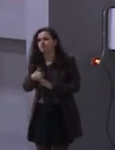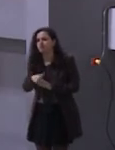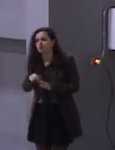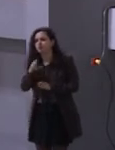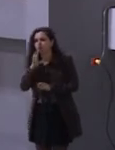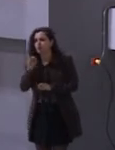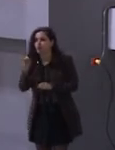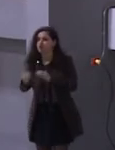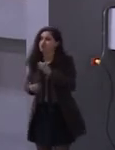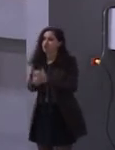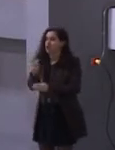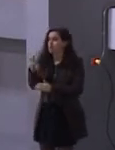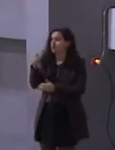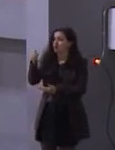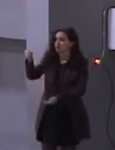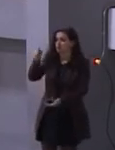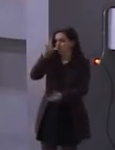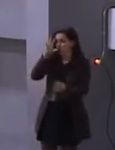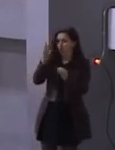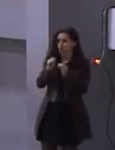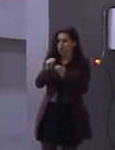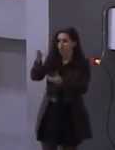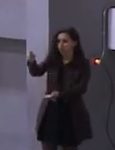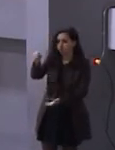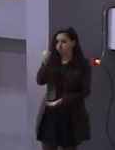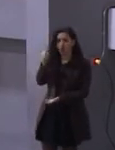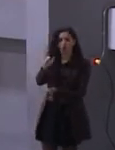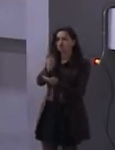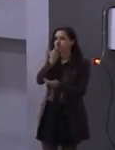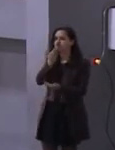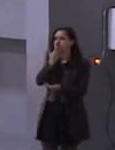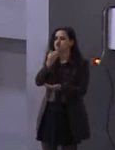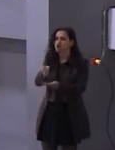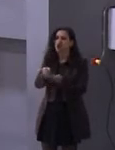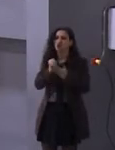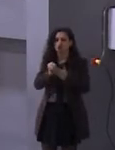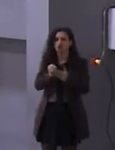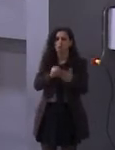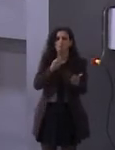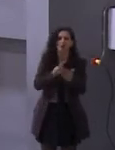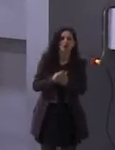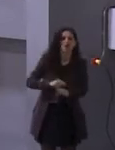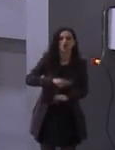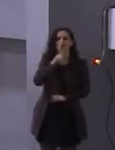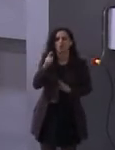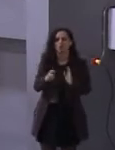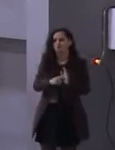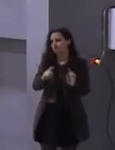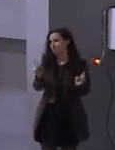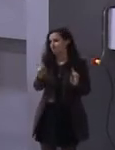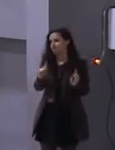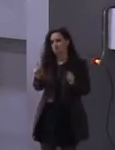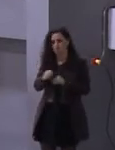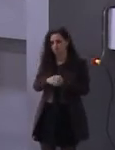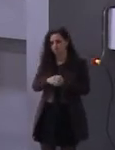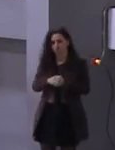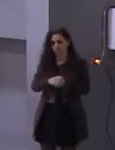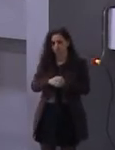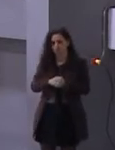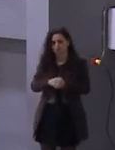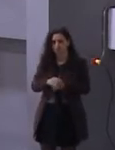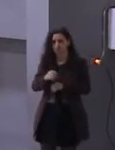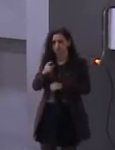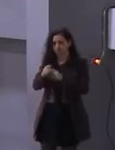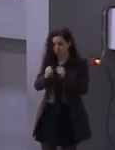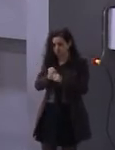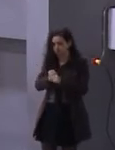nuevos recursos del acuerdo nos ayuden a cubrir totalmente los gastos, ni siquiera del personal. En el 2019, y la tendencia